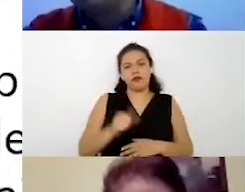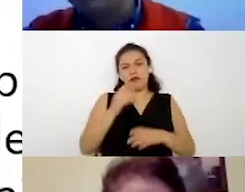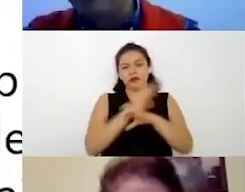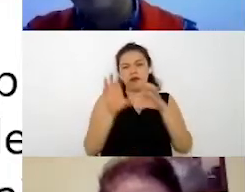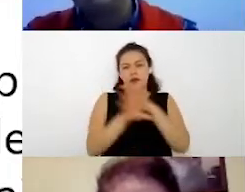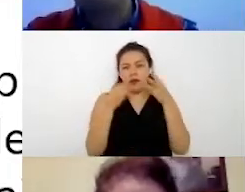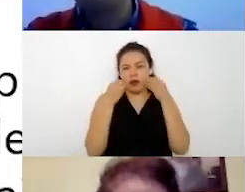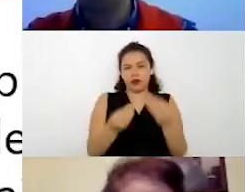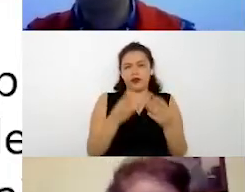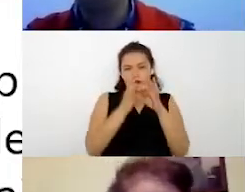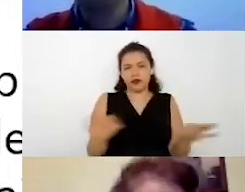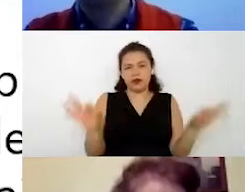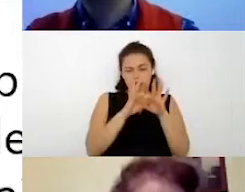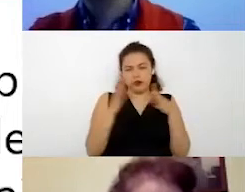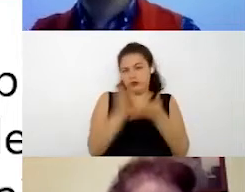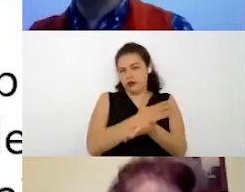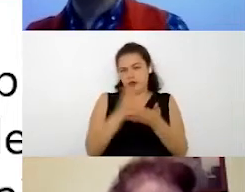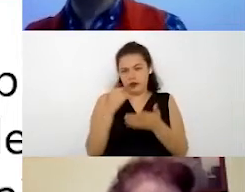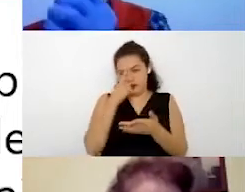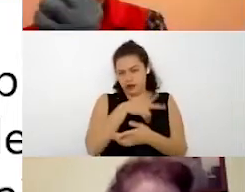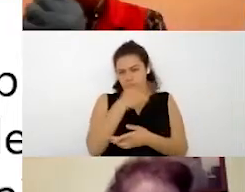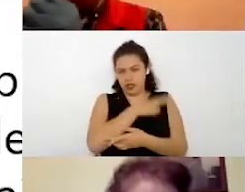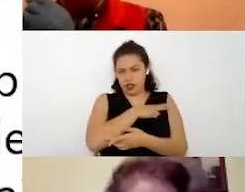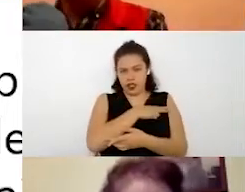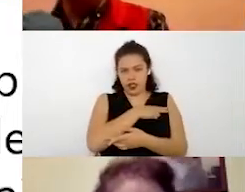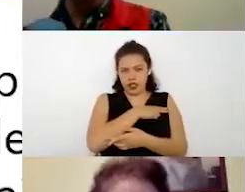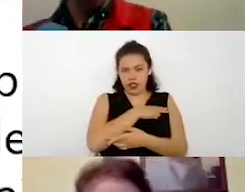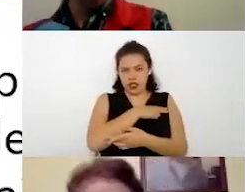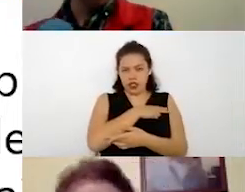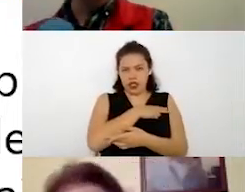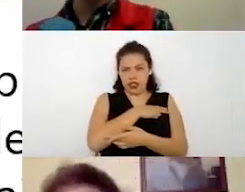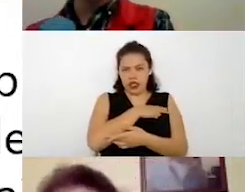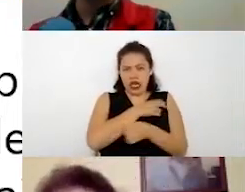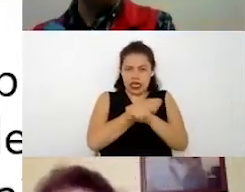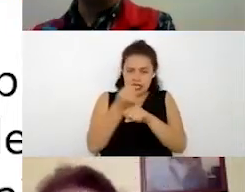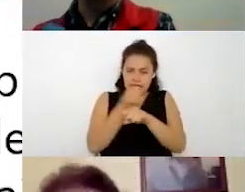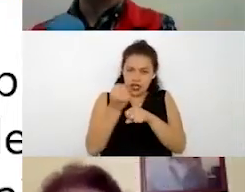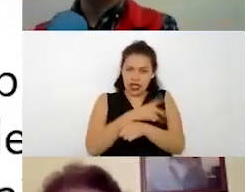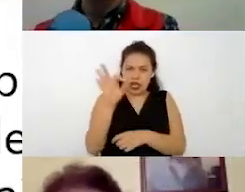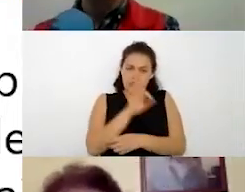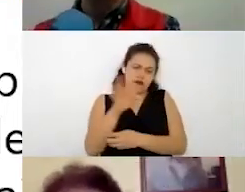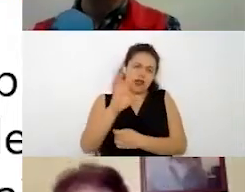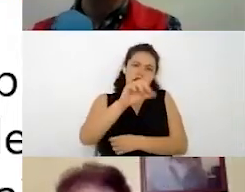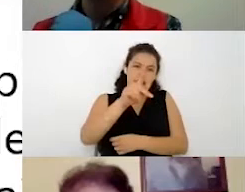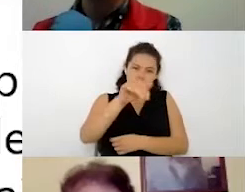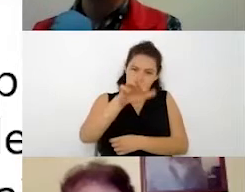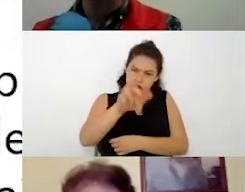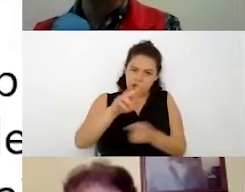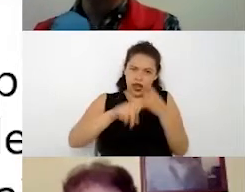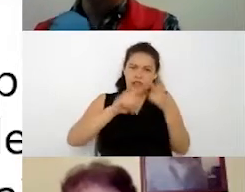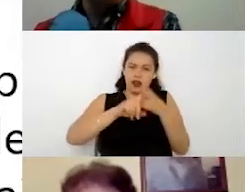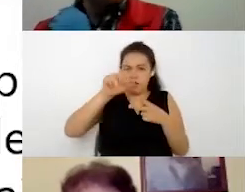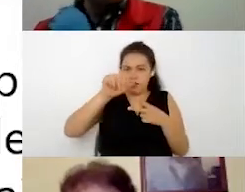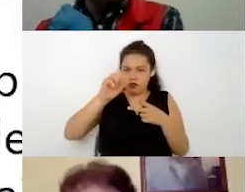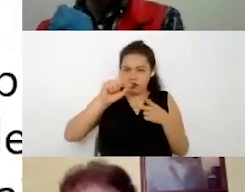importante. Independientemente de que la herida sea, la hemorragia sea tipo capilar, venosa o